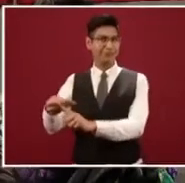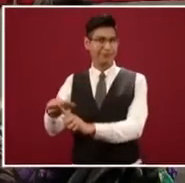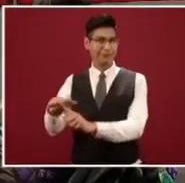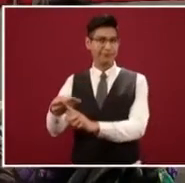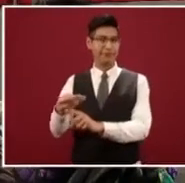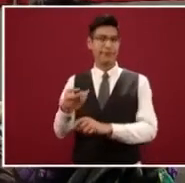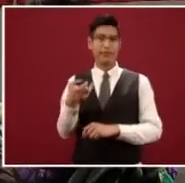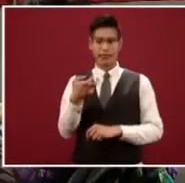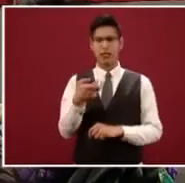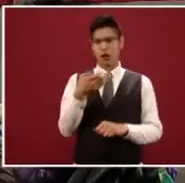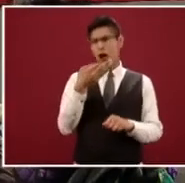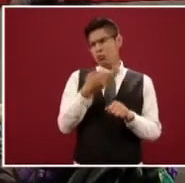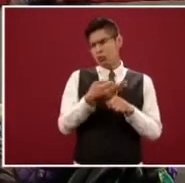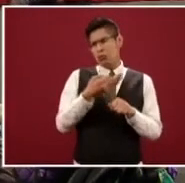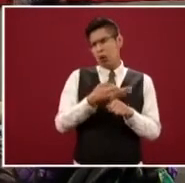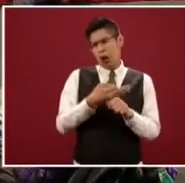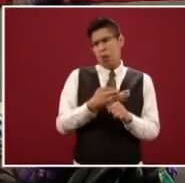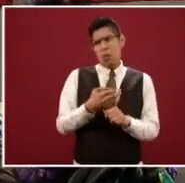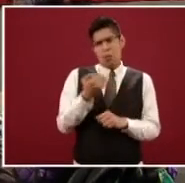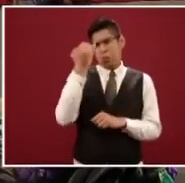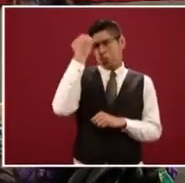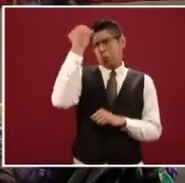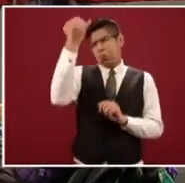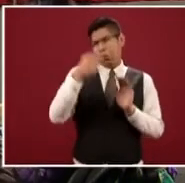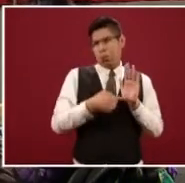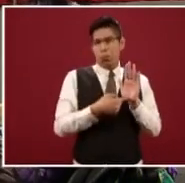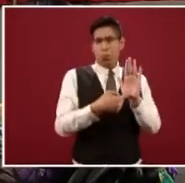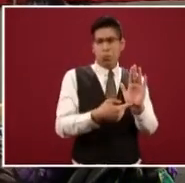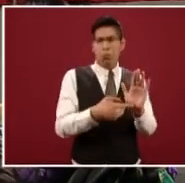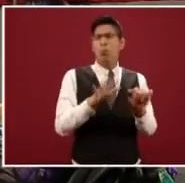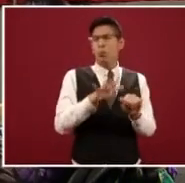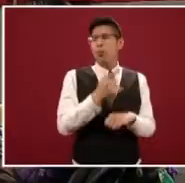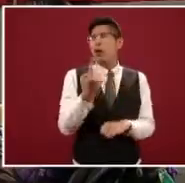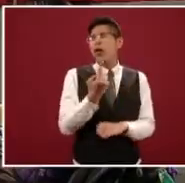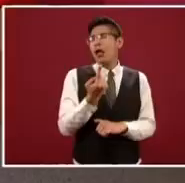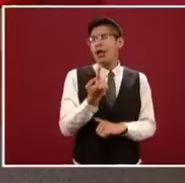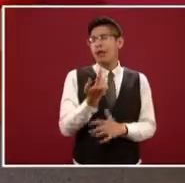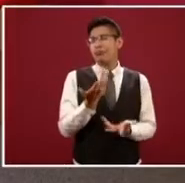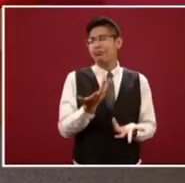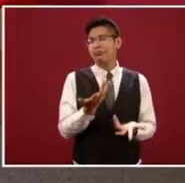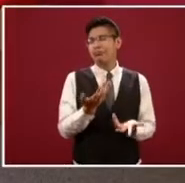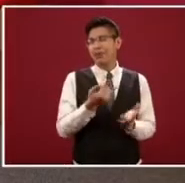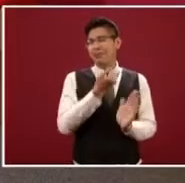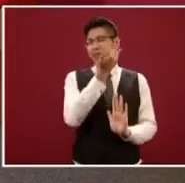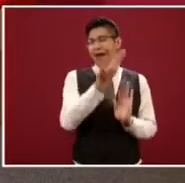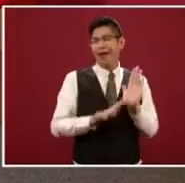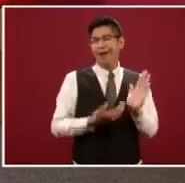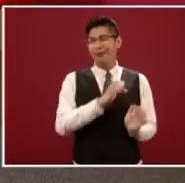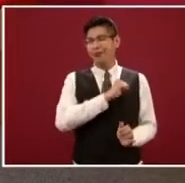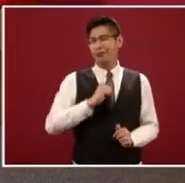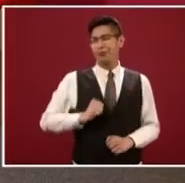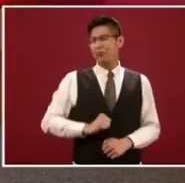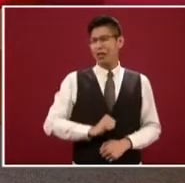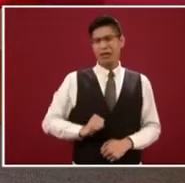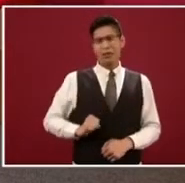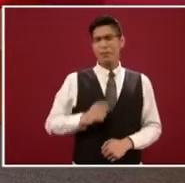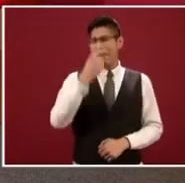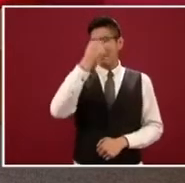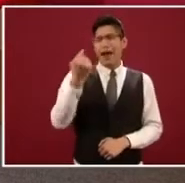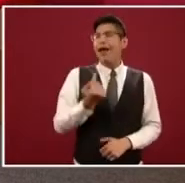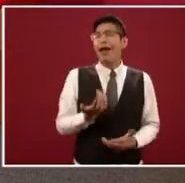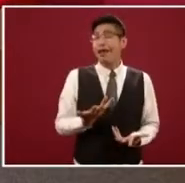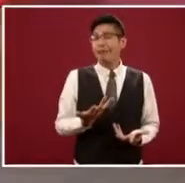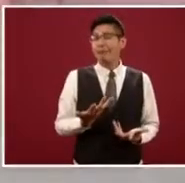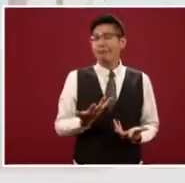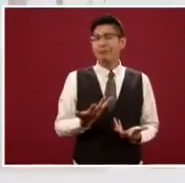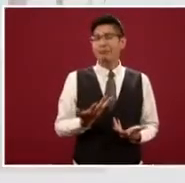quiso representar de esta manera porque realmente se quiere llevar el mensaje más importante de la Jornada